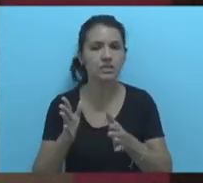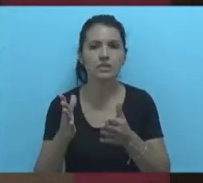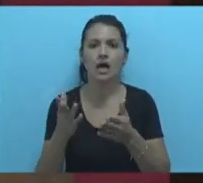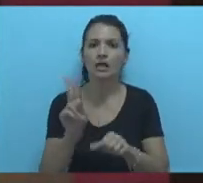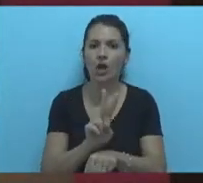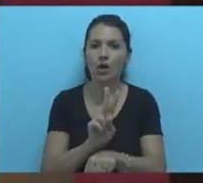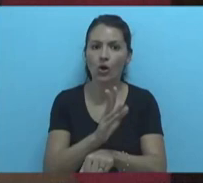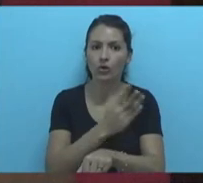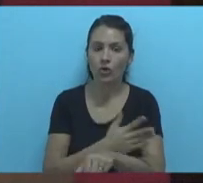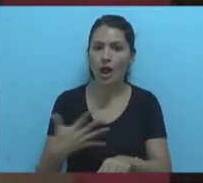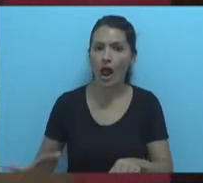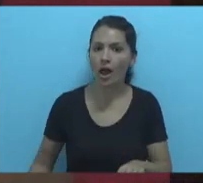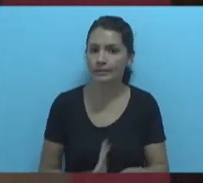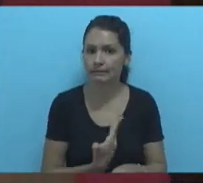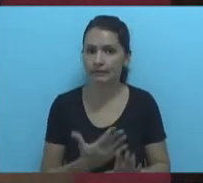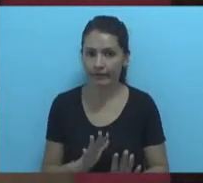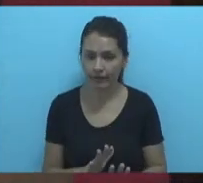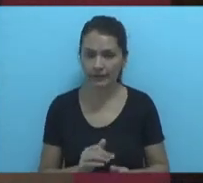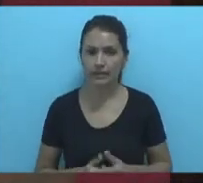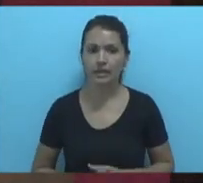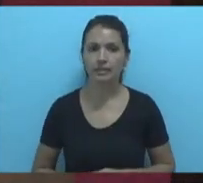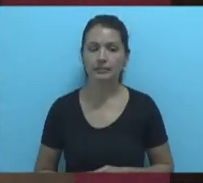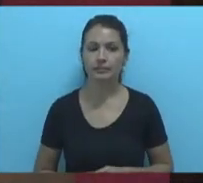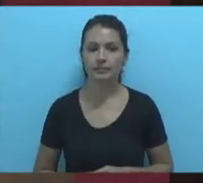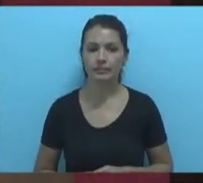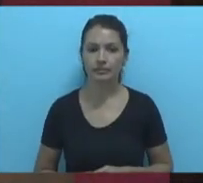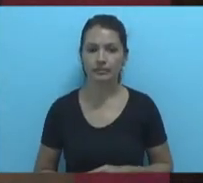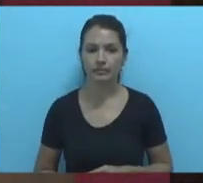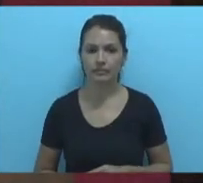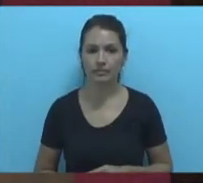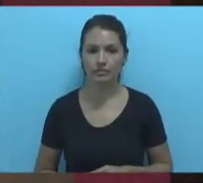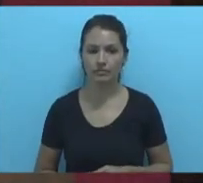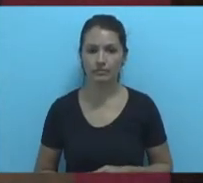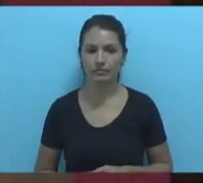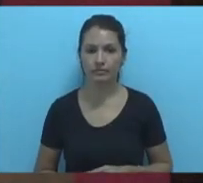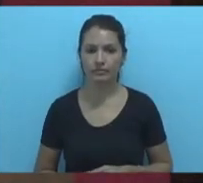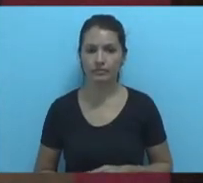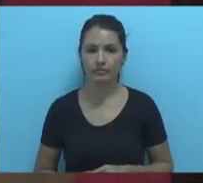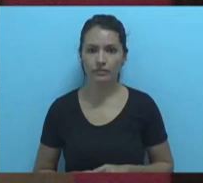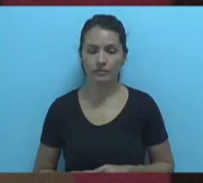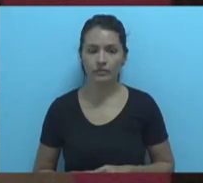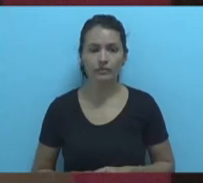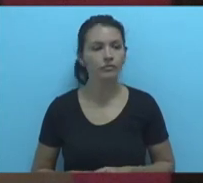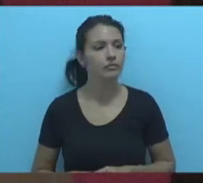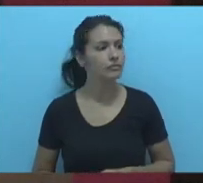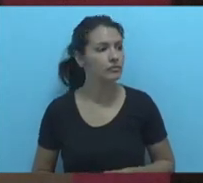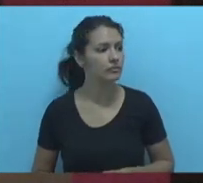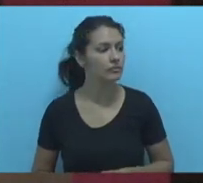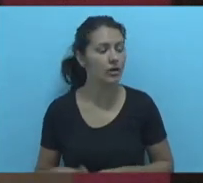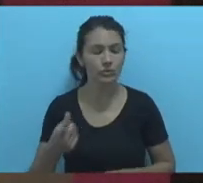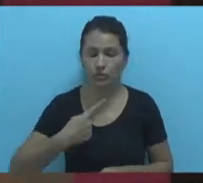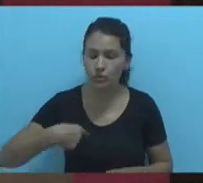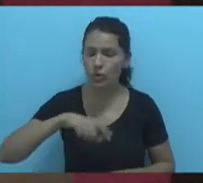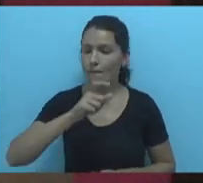mortalidad en accidentes o siniestros viales. Es un derecho que tenemos todos los ciudadanos de transitar en